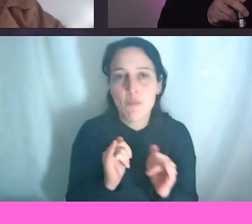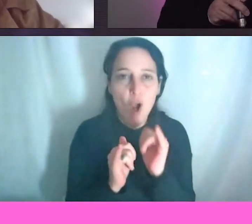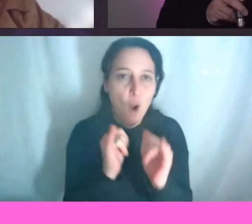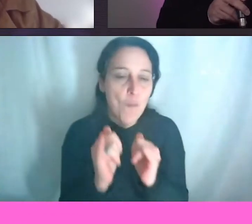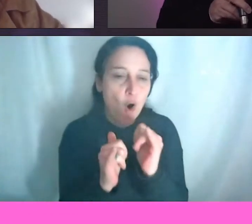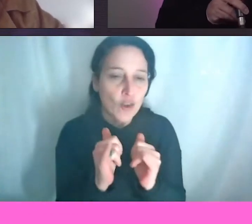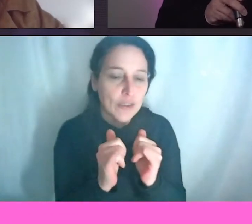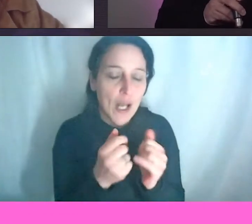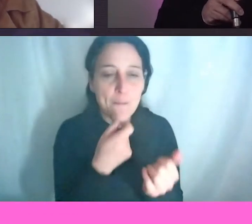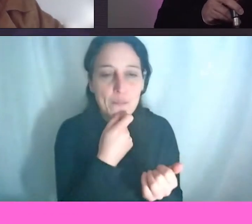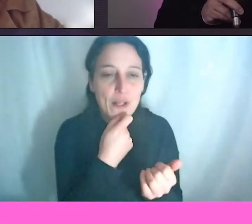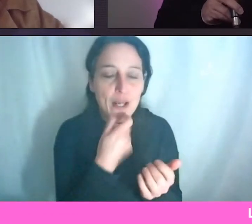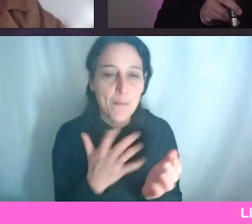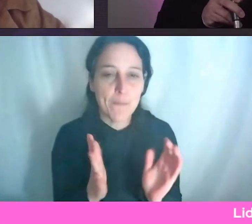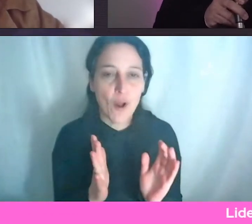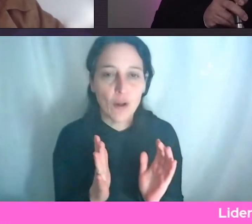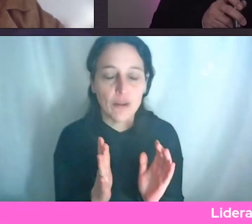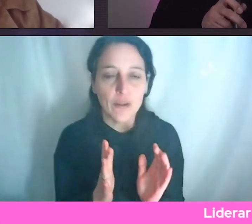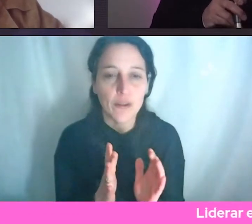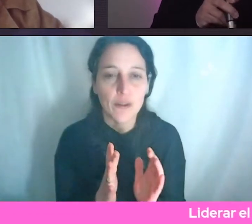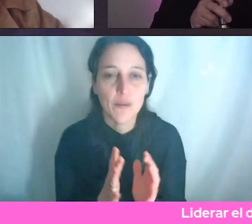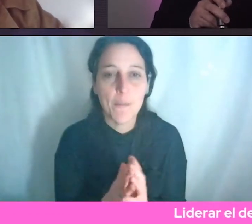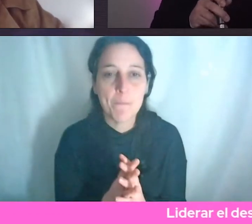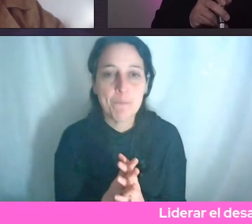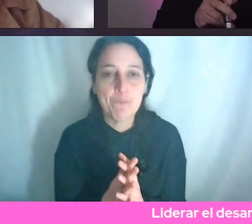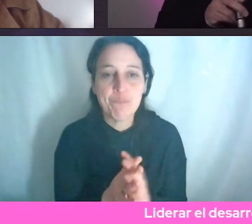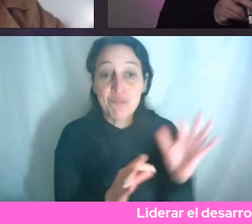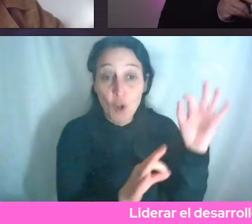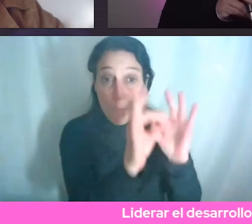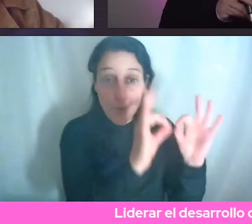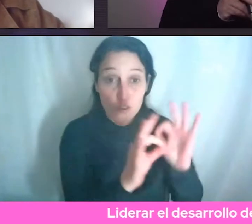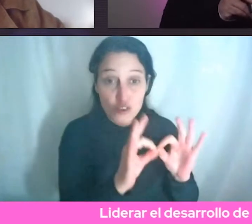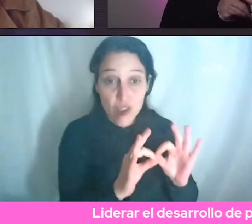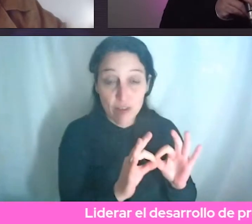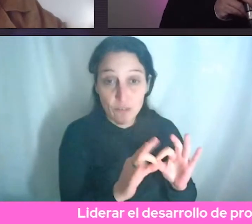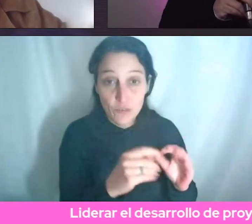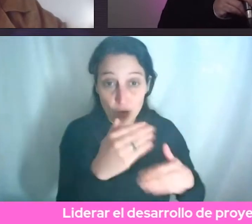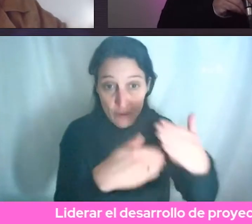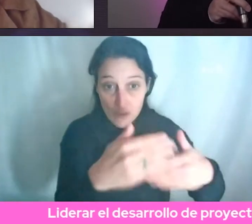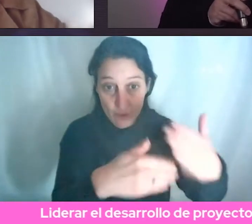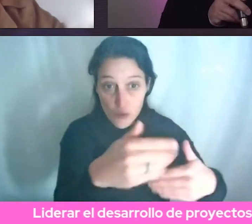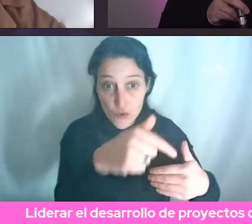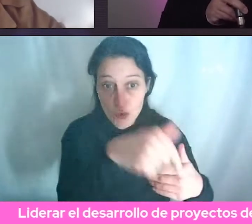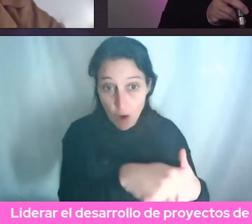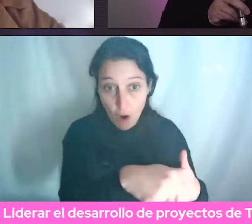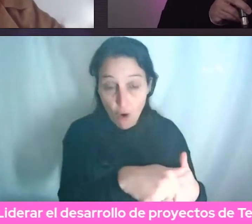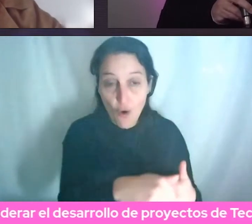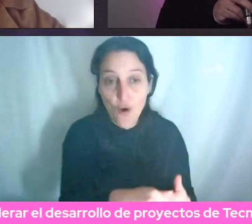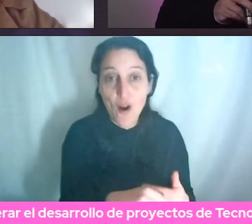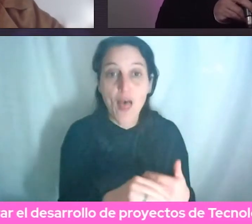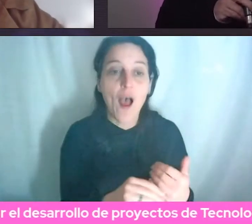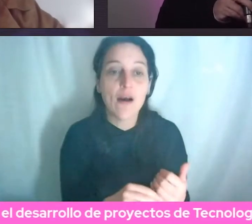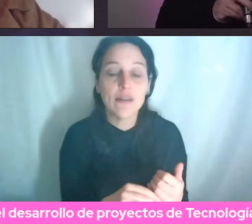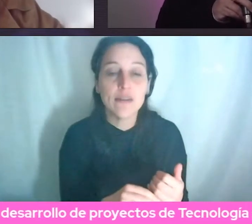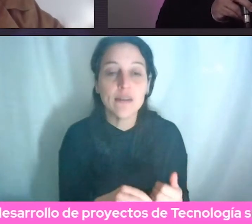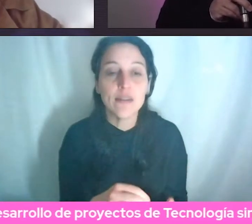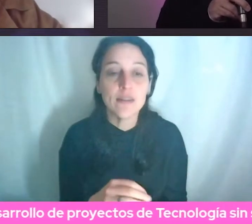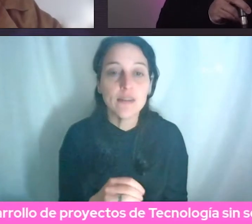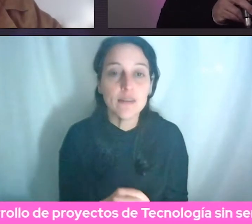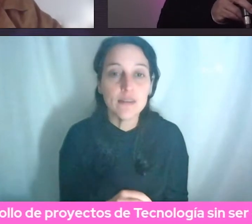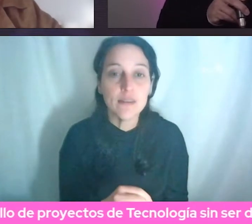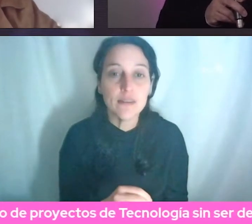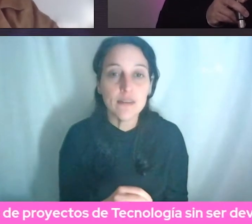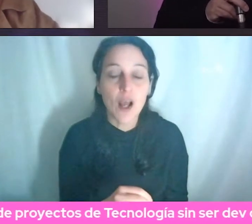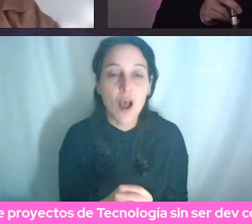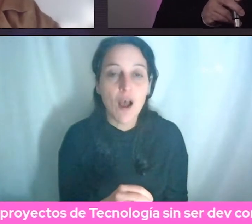acerca de un proyecto que estamos desarrollando que es de Chaco Innova, ¿no? Donde estamos